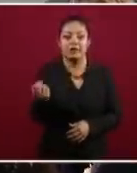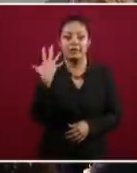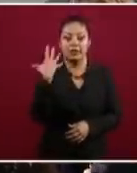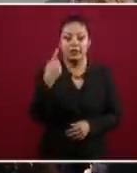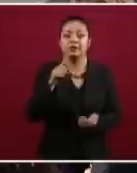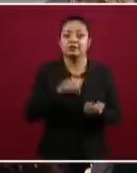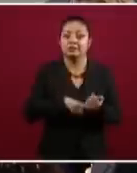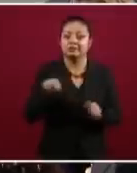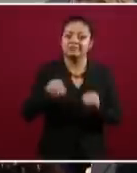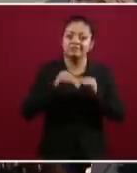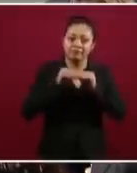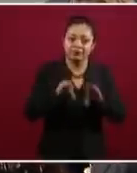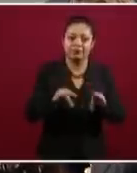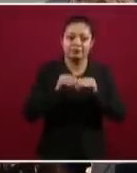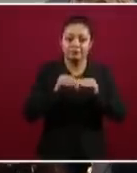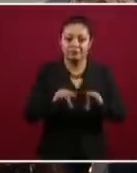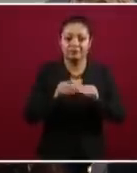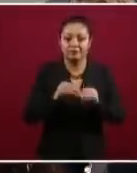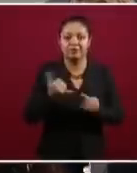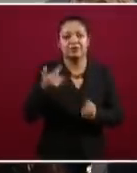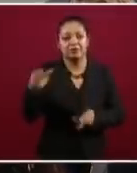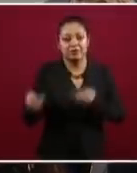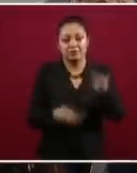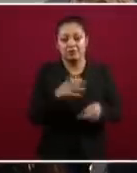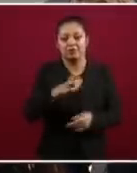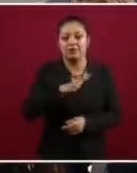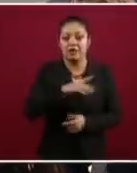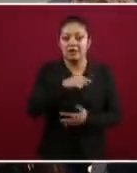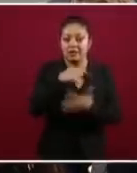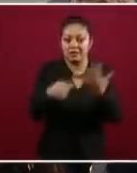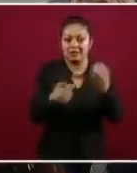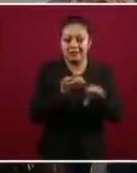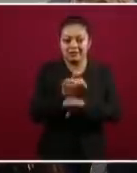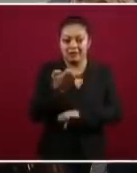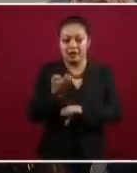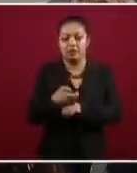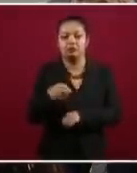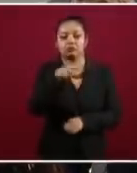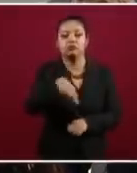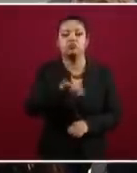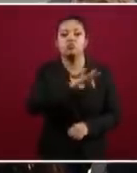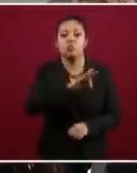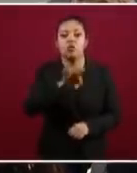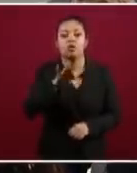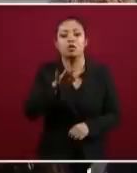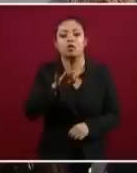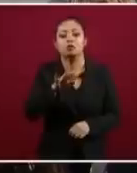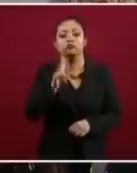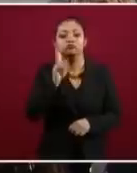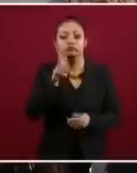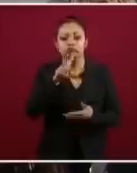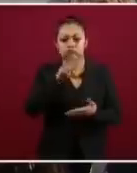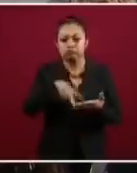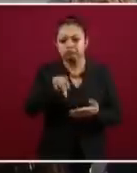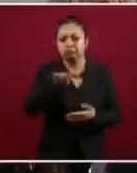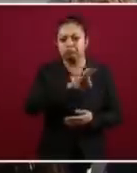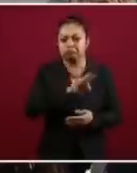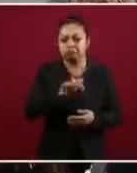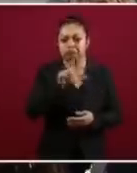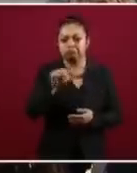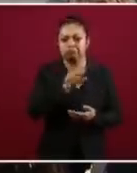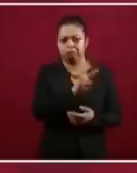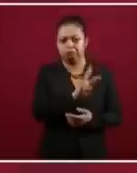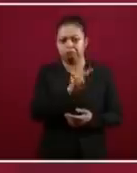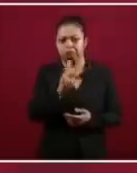se estarán realizando en estas cinco entidades federativas. Ustedes podrán consultarlo en un momento más en